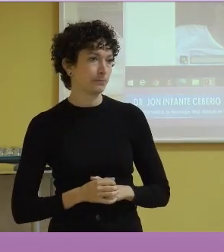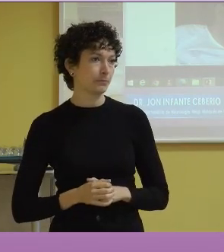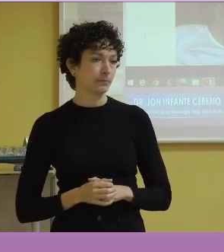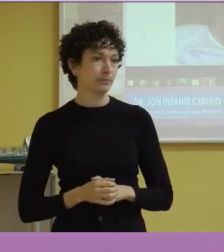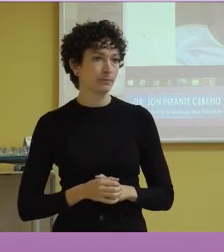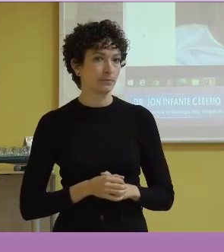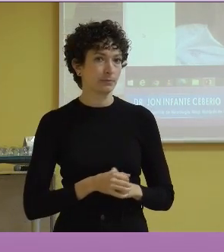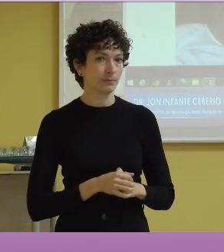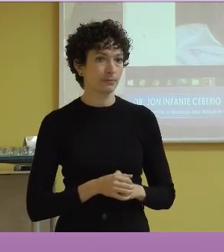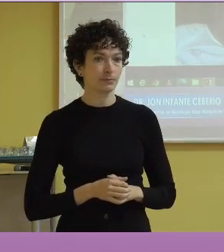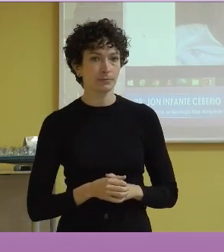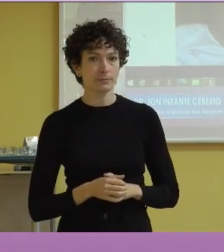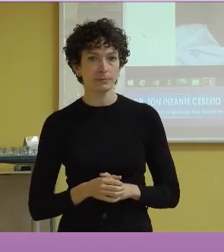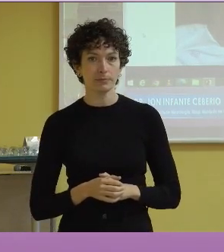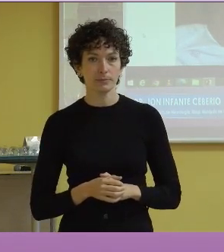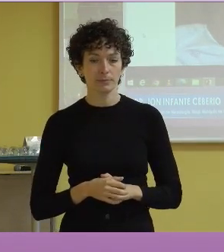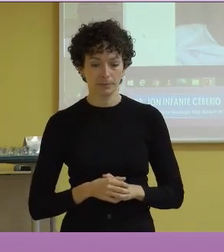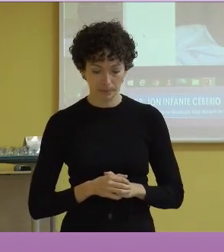¿Y ahora?